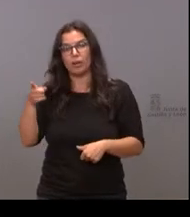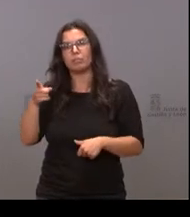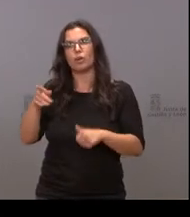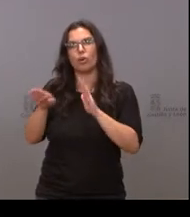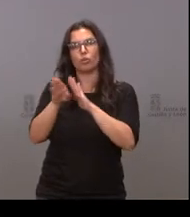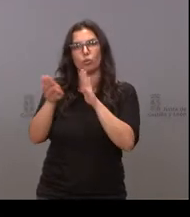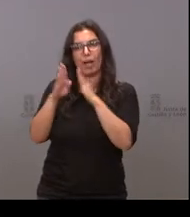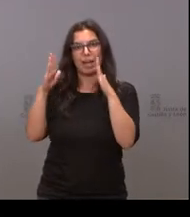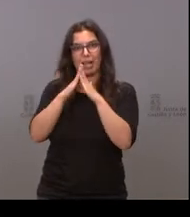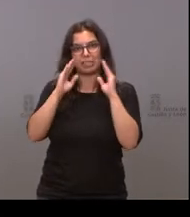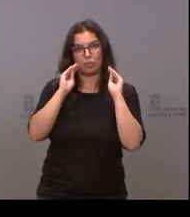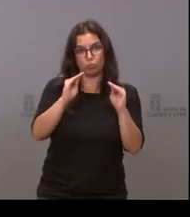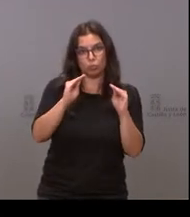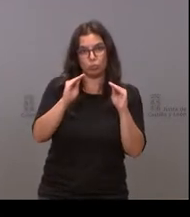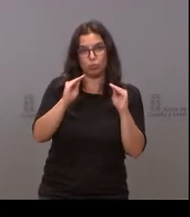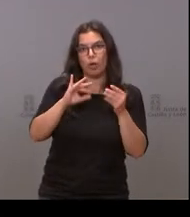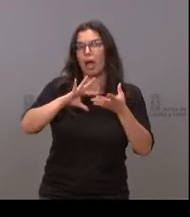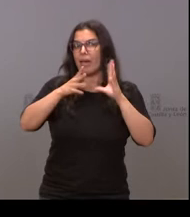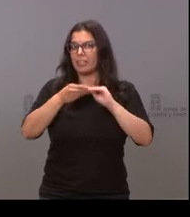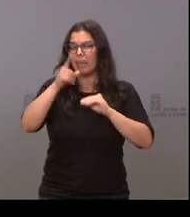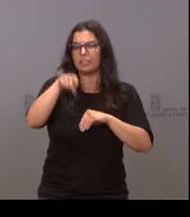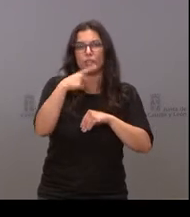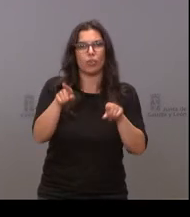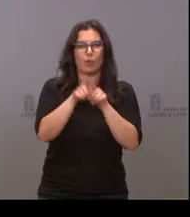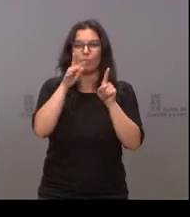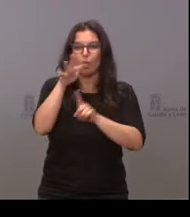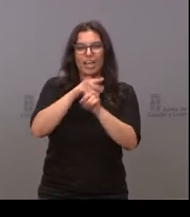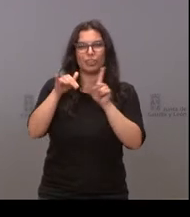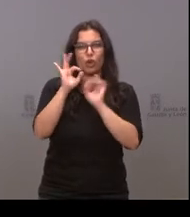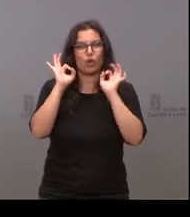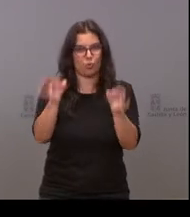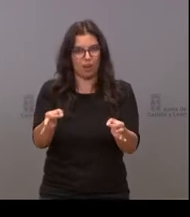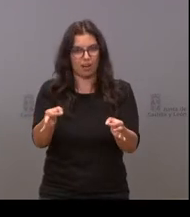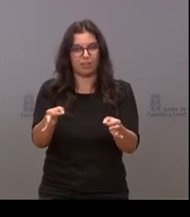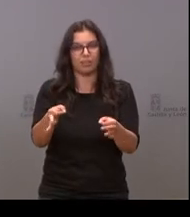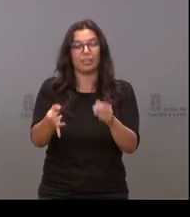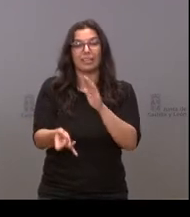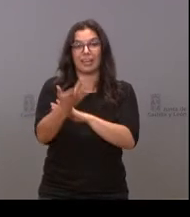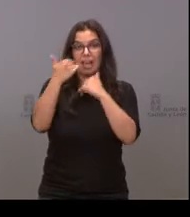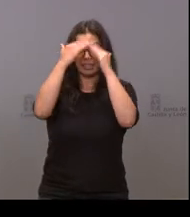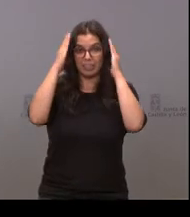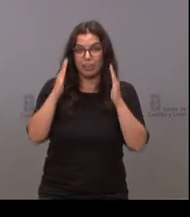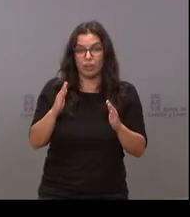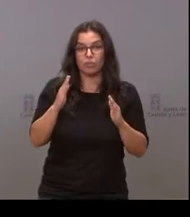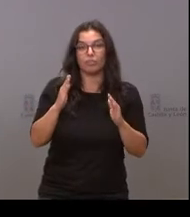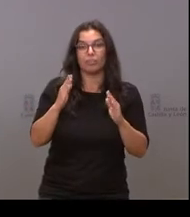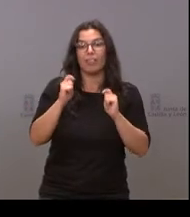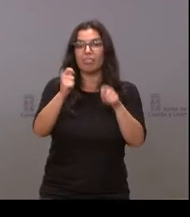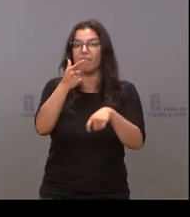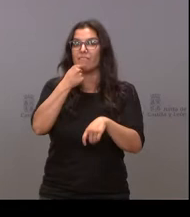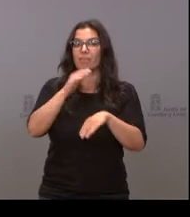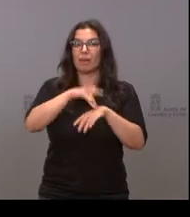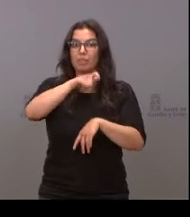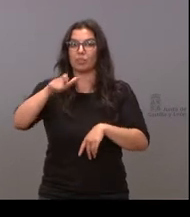domicilio ya tengan casa adaptable o no la tuvieran generamos atención permitimos que las personas pueden